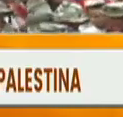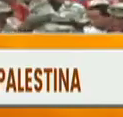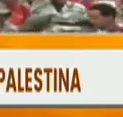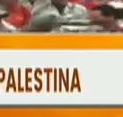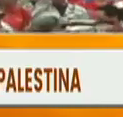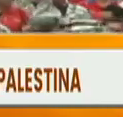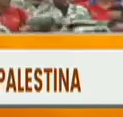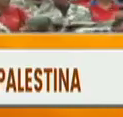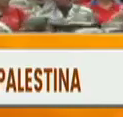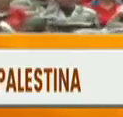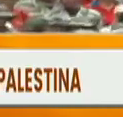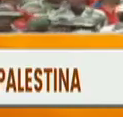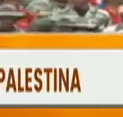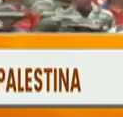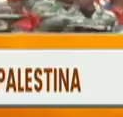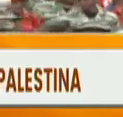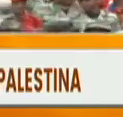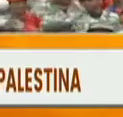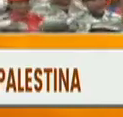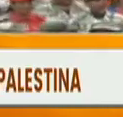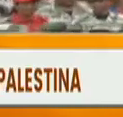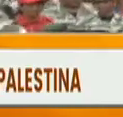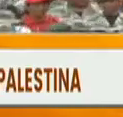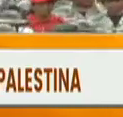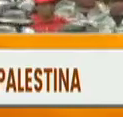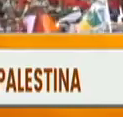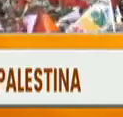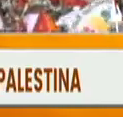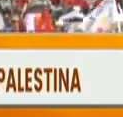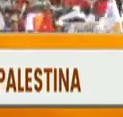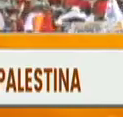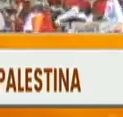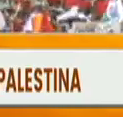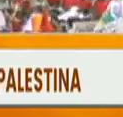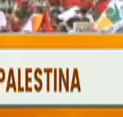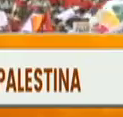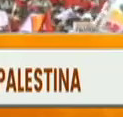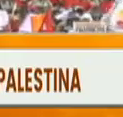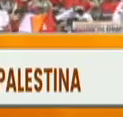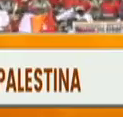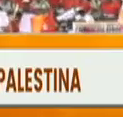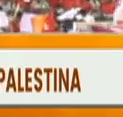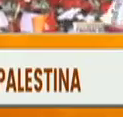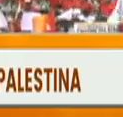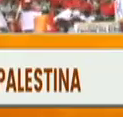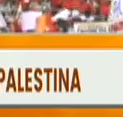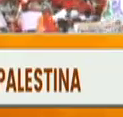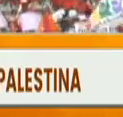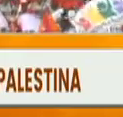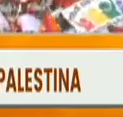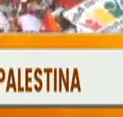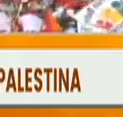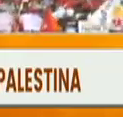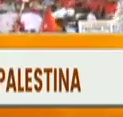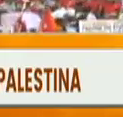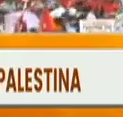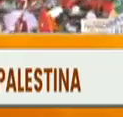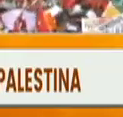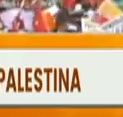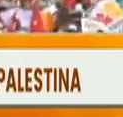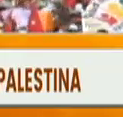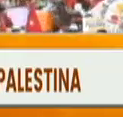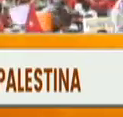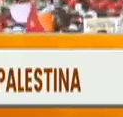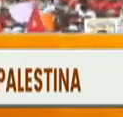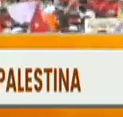las expresiones del pueblo venezolano, las personas que se movilizan el día de hoy. Ya esta movilización está